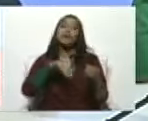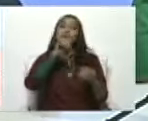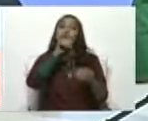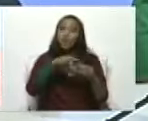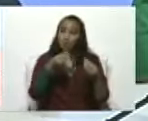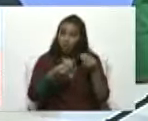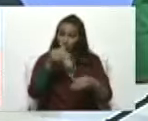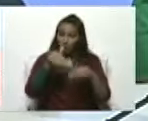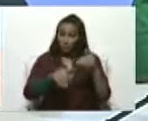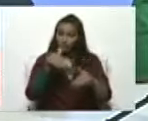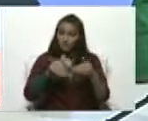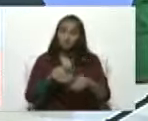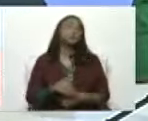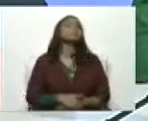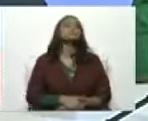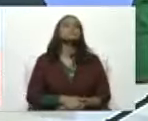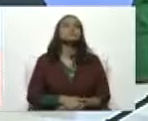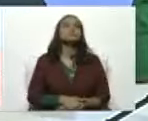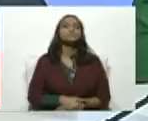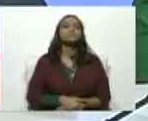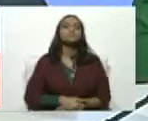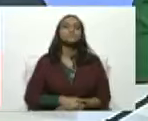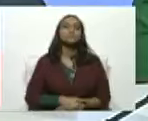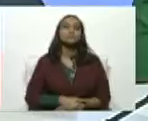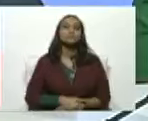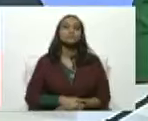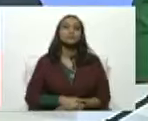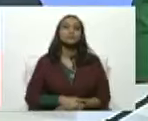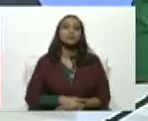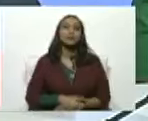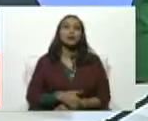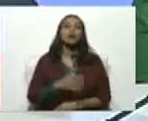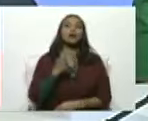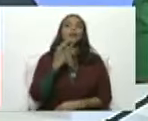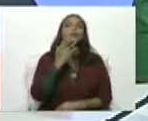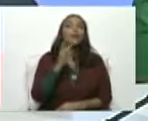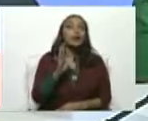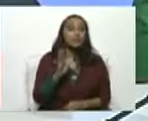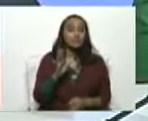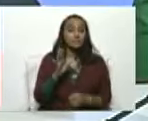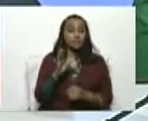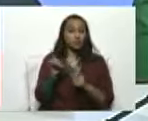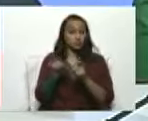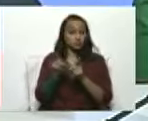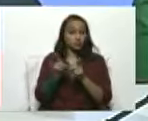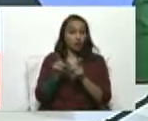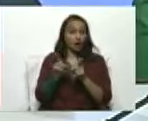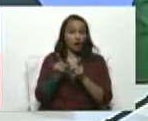más. Pero cuando usted está con tramposos como los adecos y los copellanos, eso no es bueno.